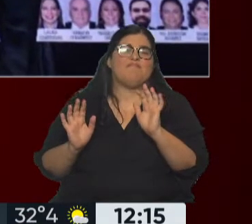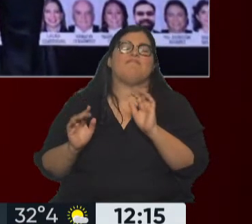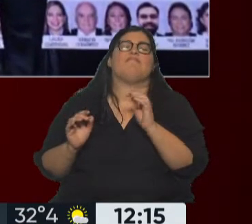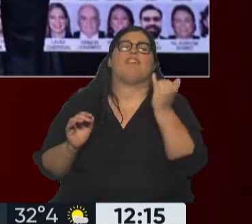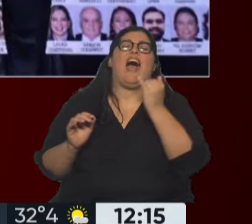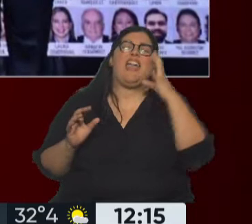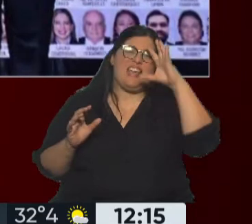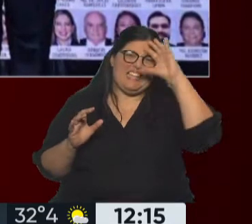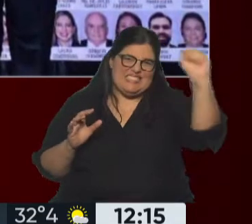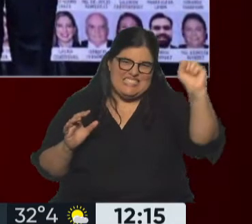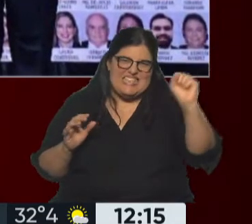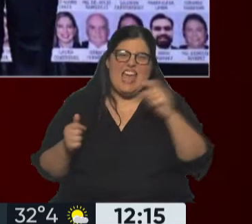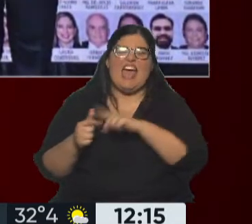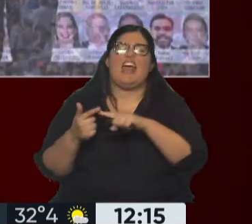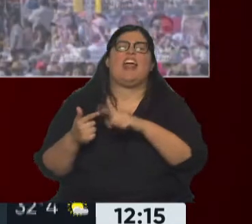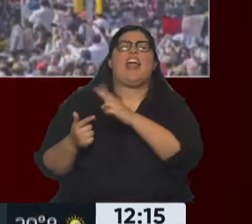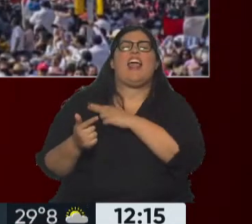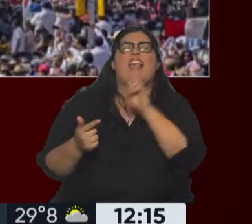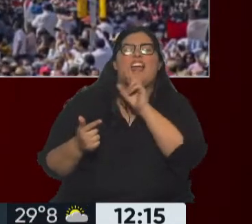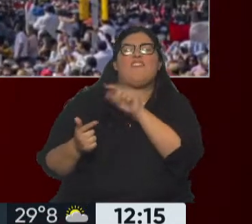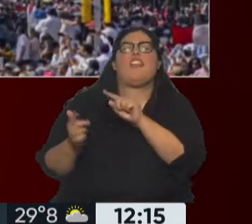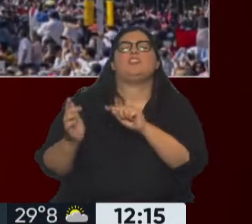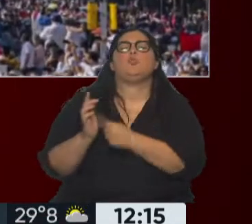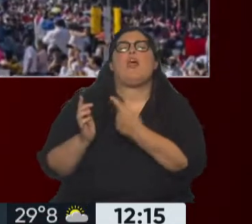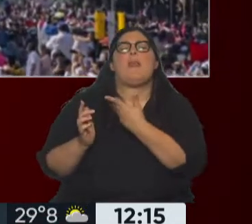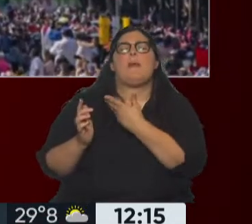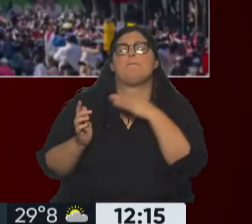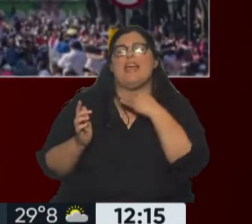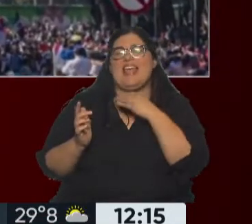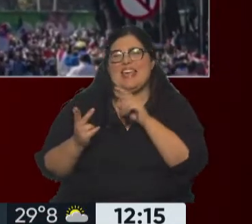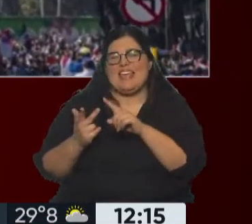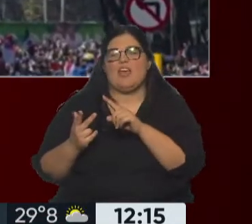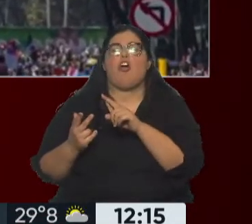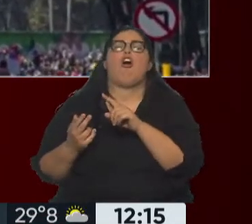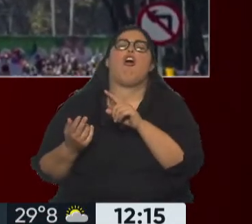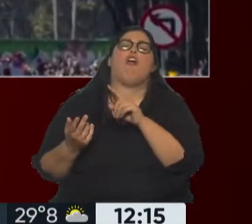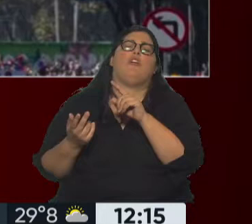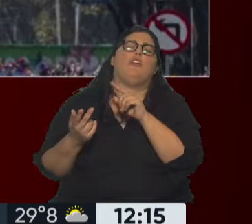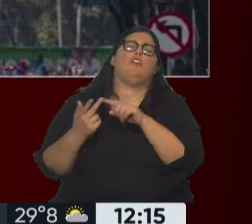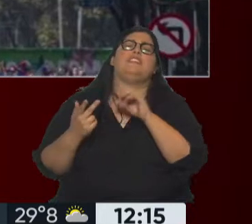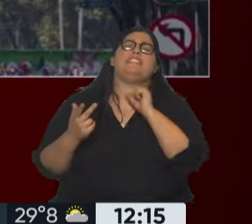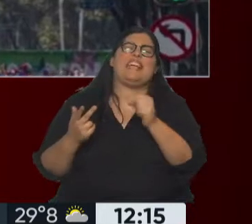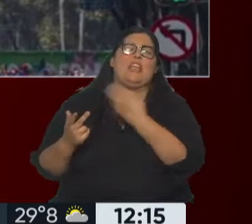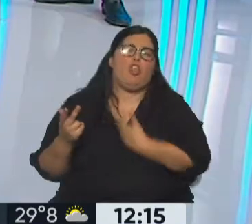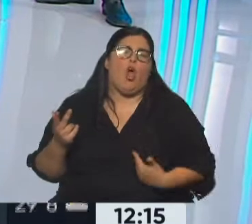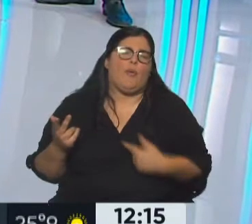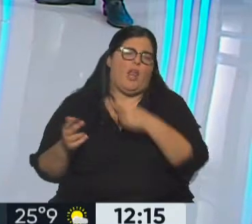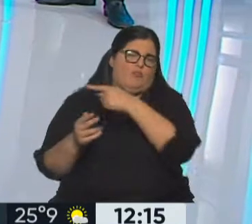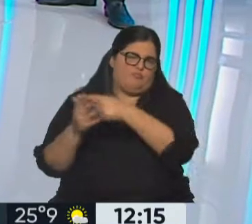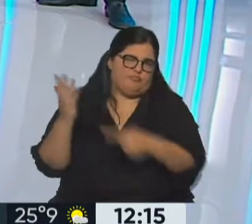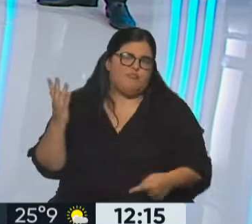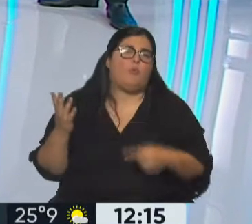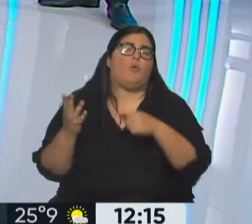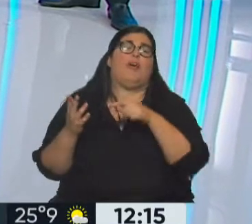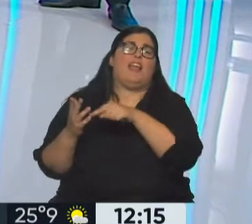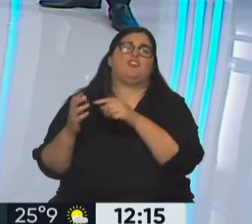jefa de la Ciudad de México, jefa de gobierno de la Ciudad de México, Claudia Sheinbaum, tenés al secretario de gobierno Adán Augusto, bueno, hay varios que están